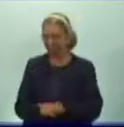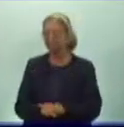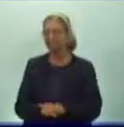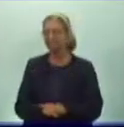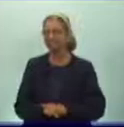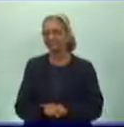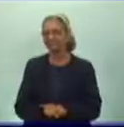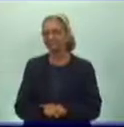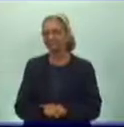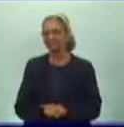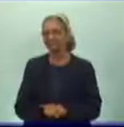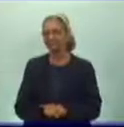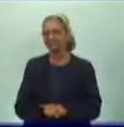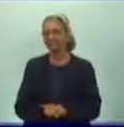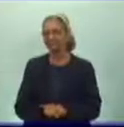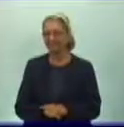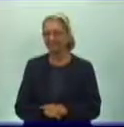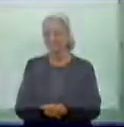Háganlo.